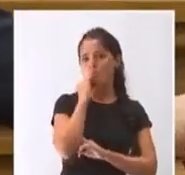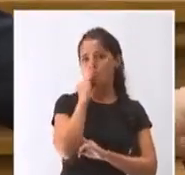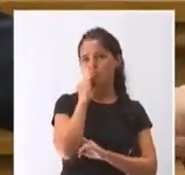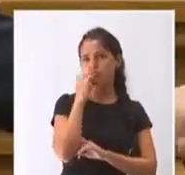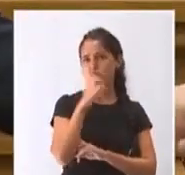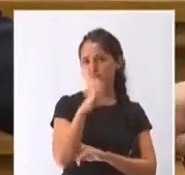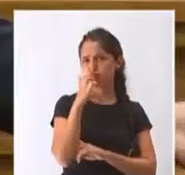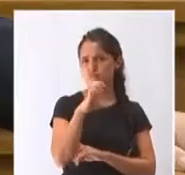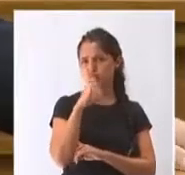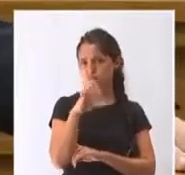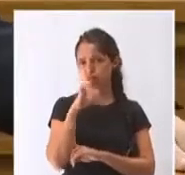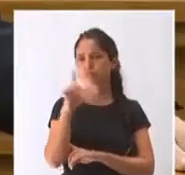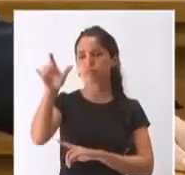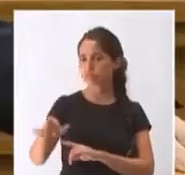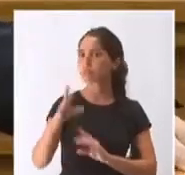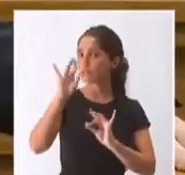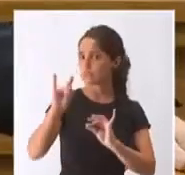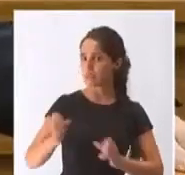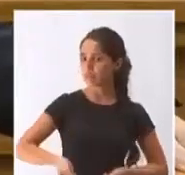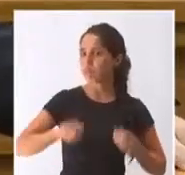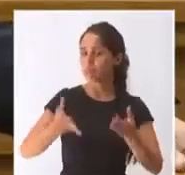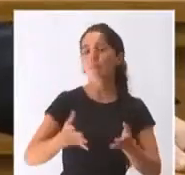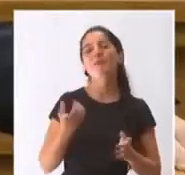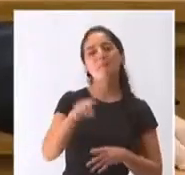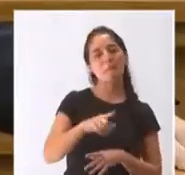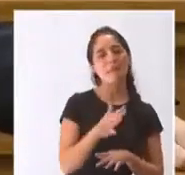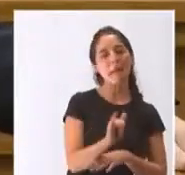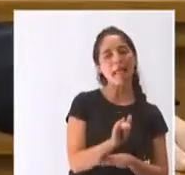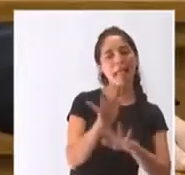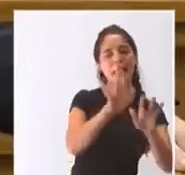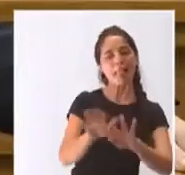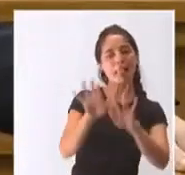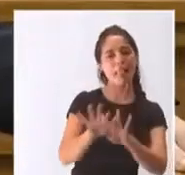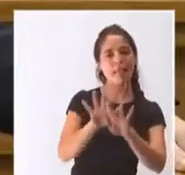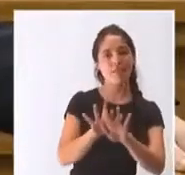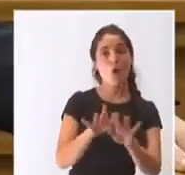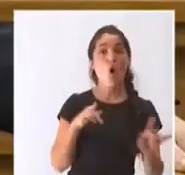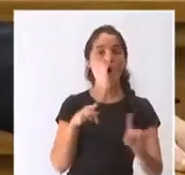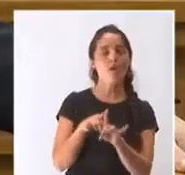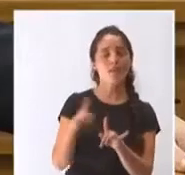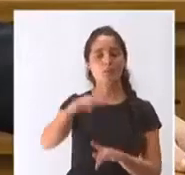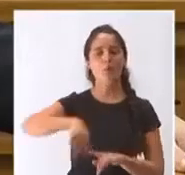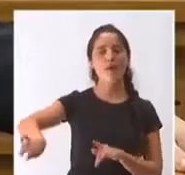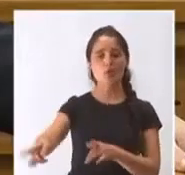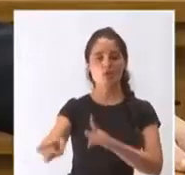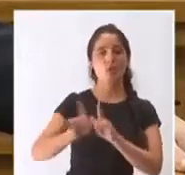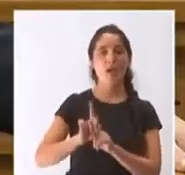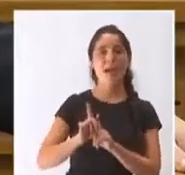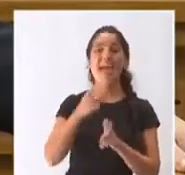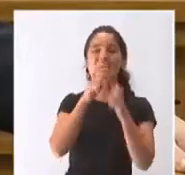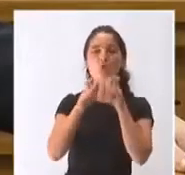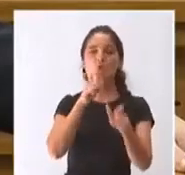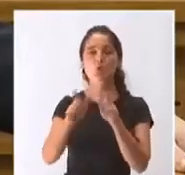estímulo un poquito de un poquito de persuasión para que nos resultarán con la agricultura ecológica cuando señorías